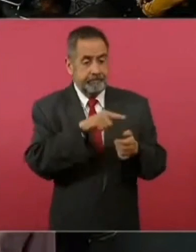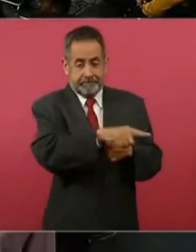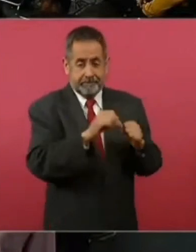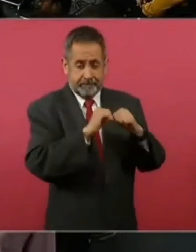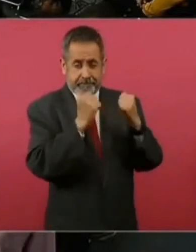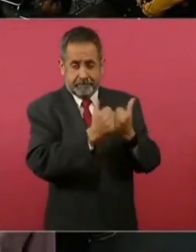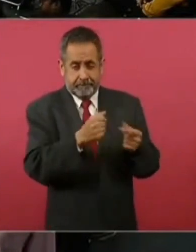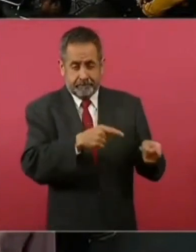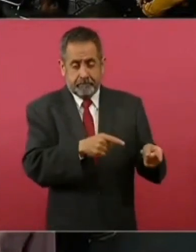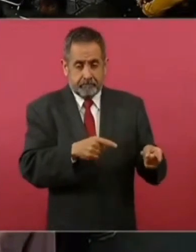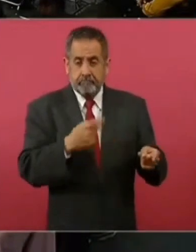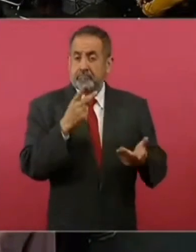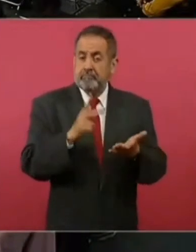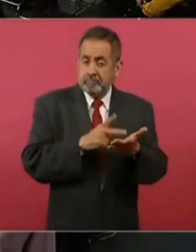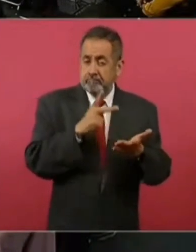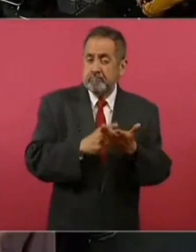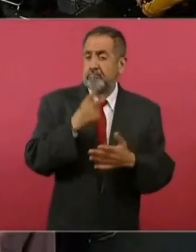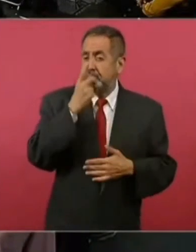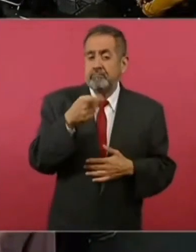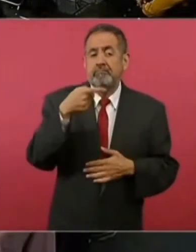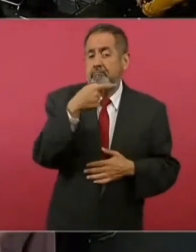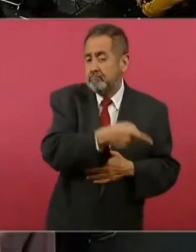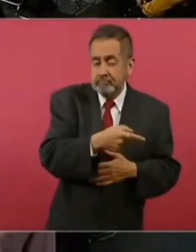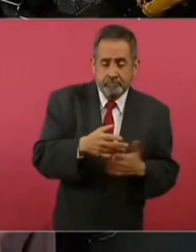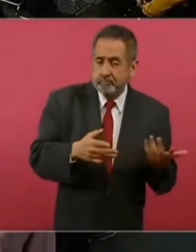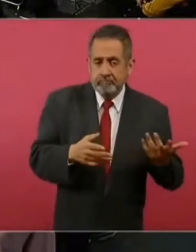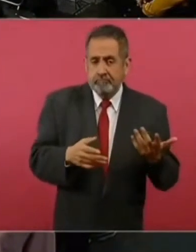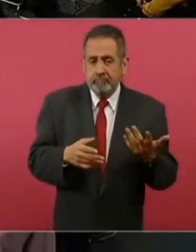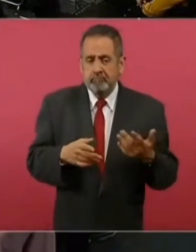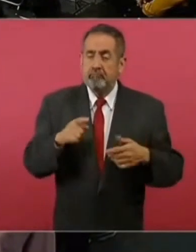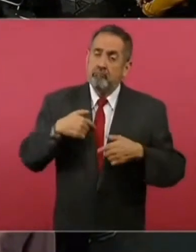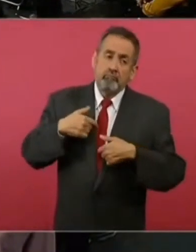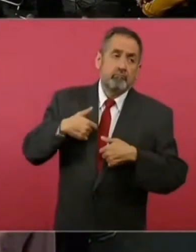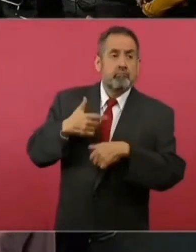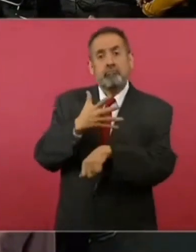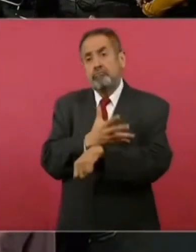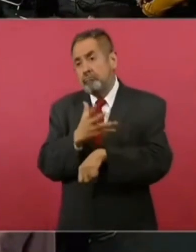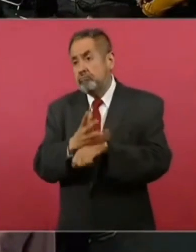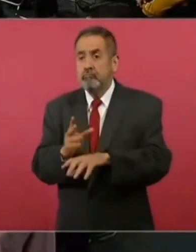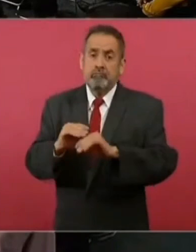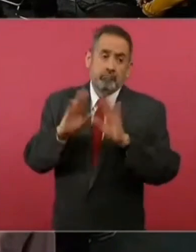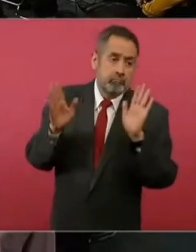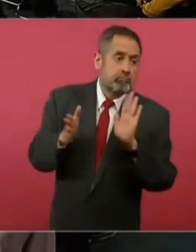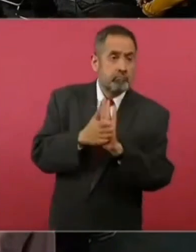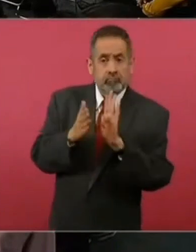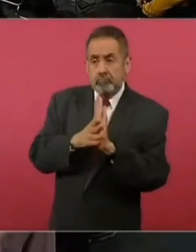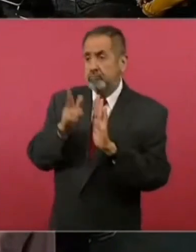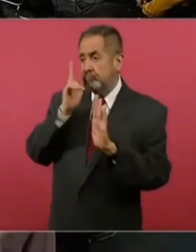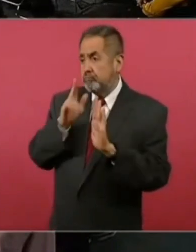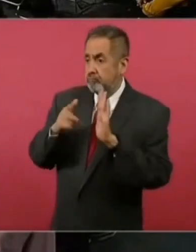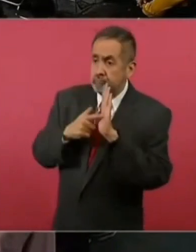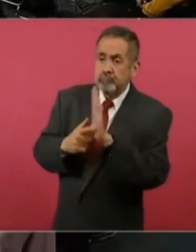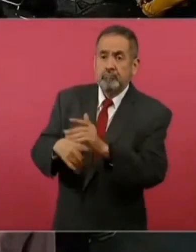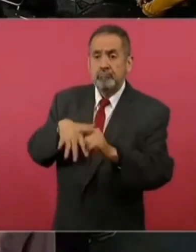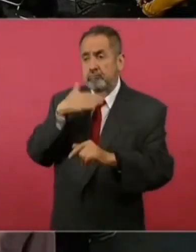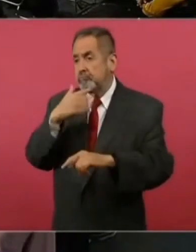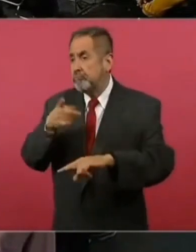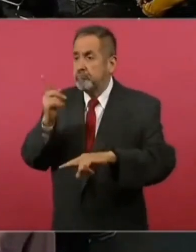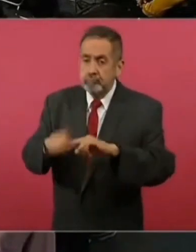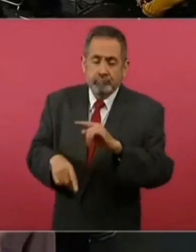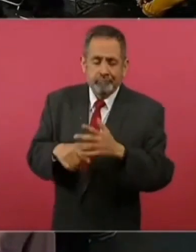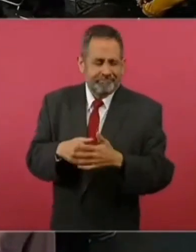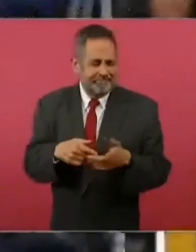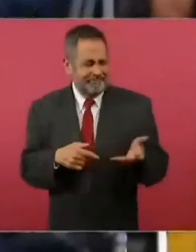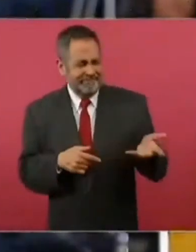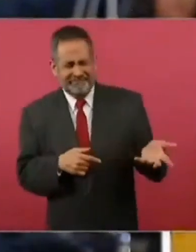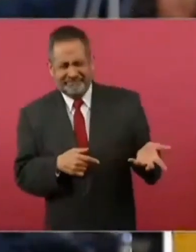Corrupción ha dicho, y su narrativa es que está por la transparencia, la rendición de cuentas, el combate a la corrupción